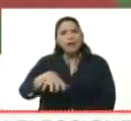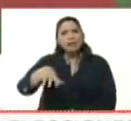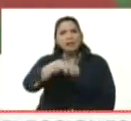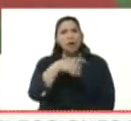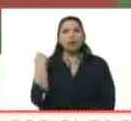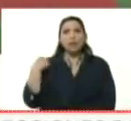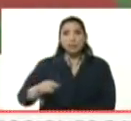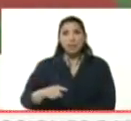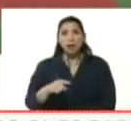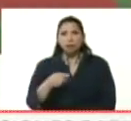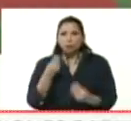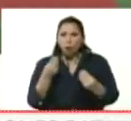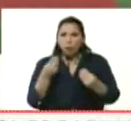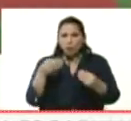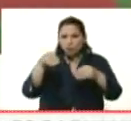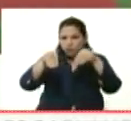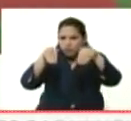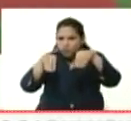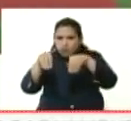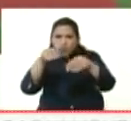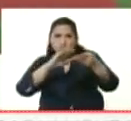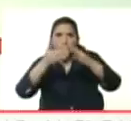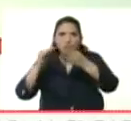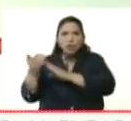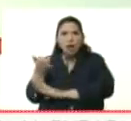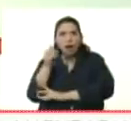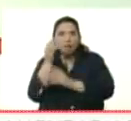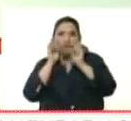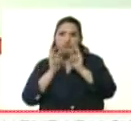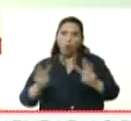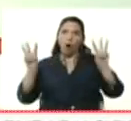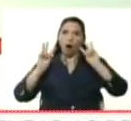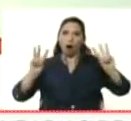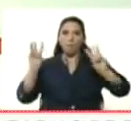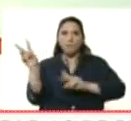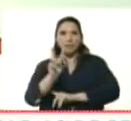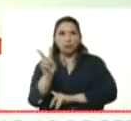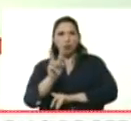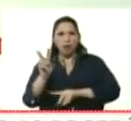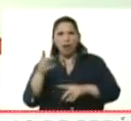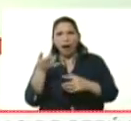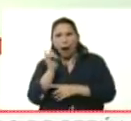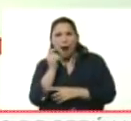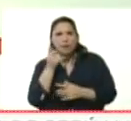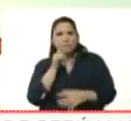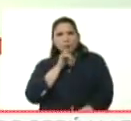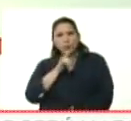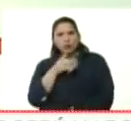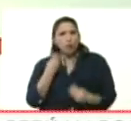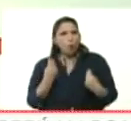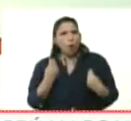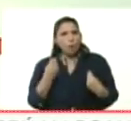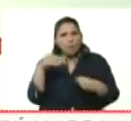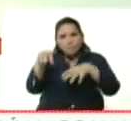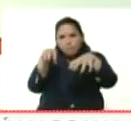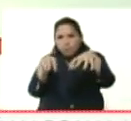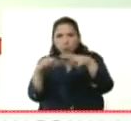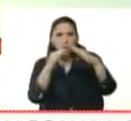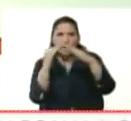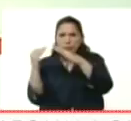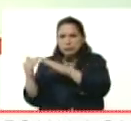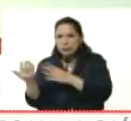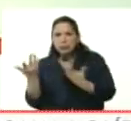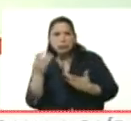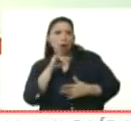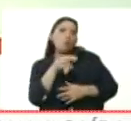su comunidad? Eso existe en toda Venezuela. Y las maquetas de comunidad con la casita, aquí vive Juan, aquí